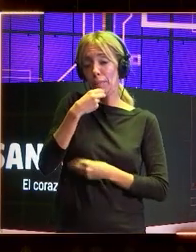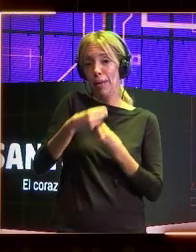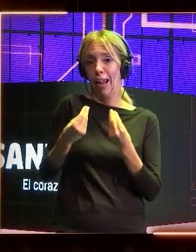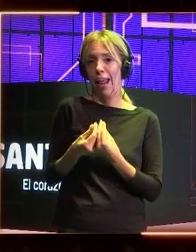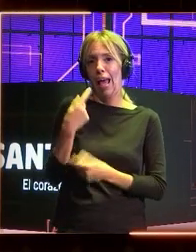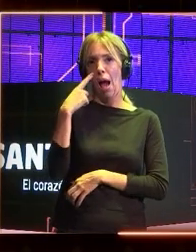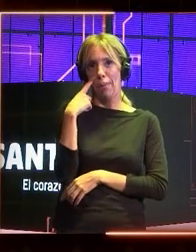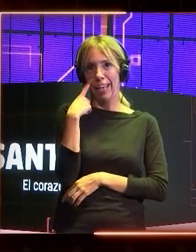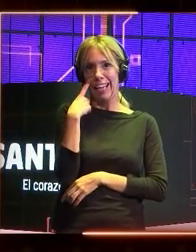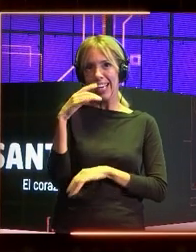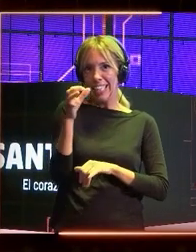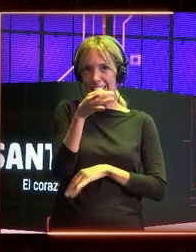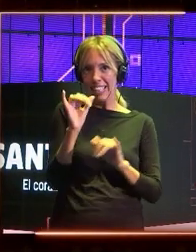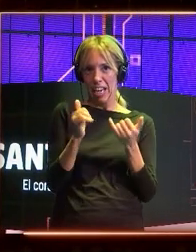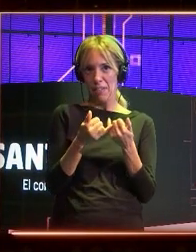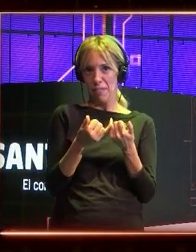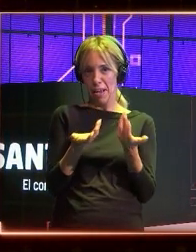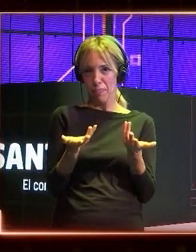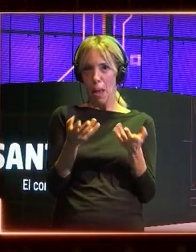obviamente